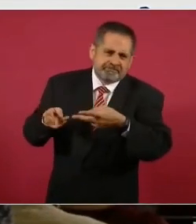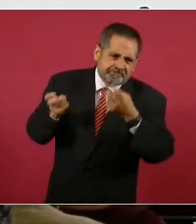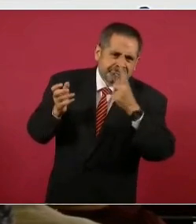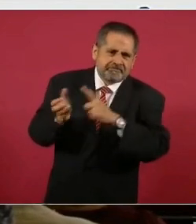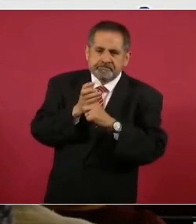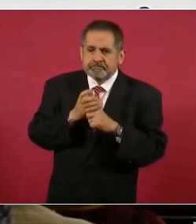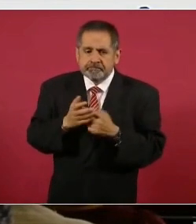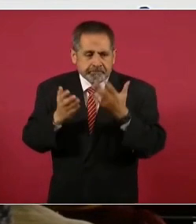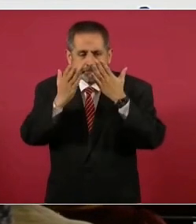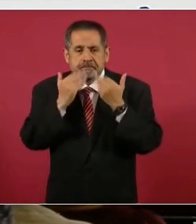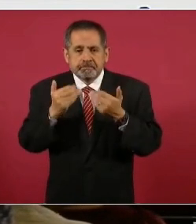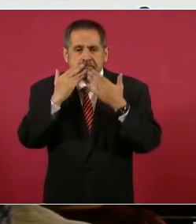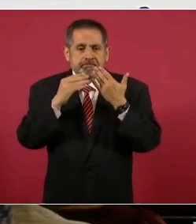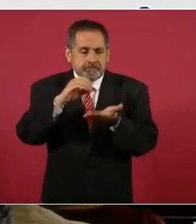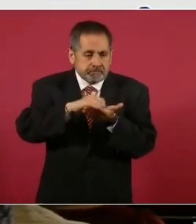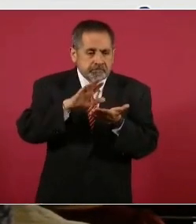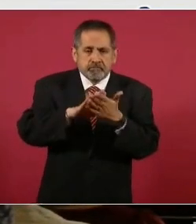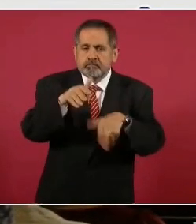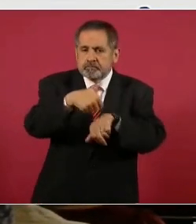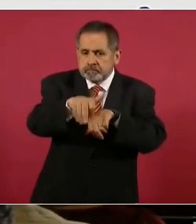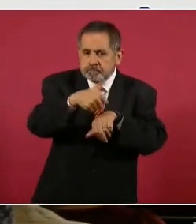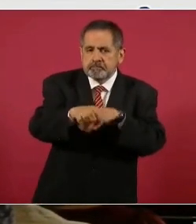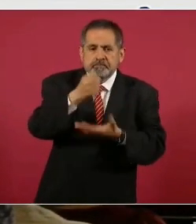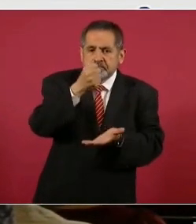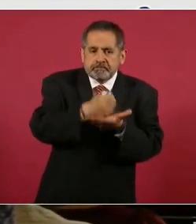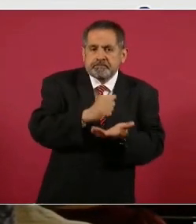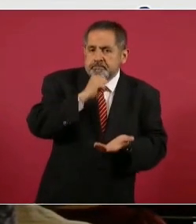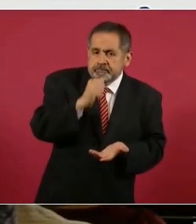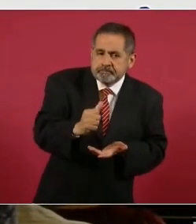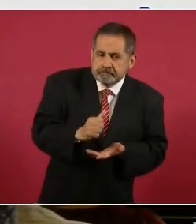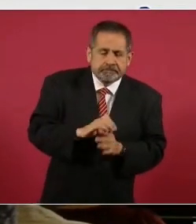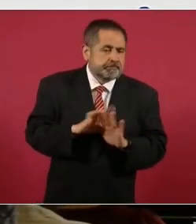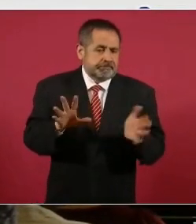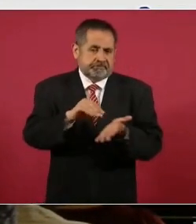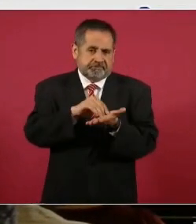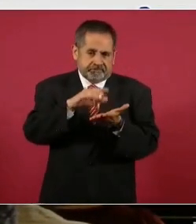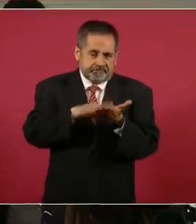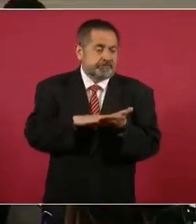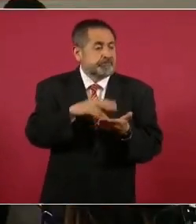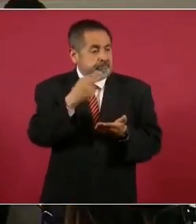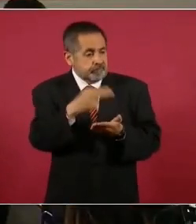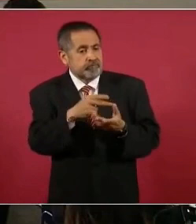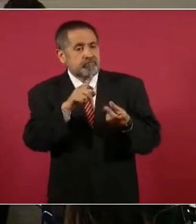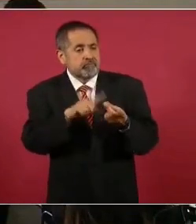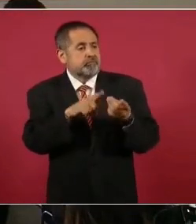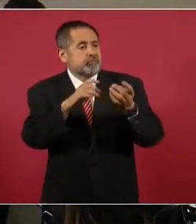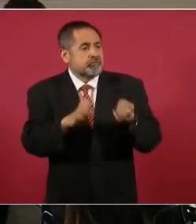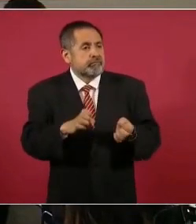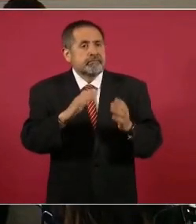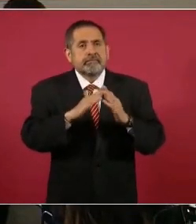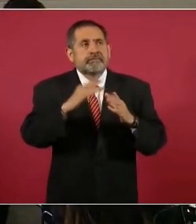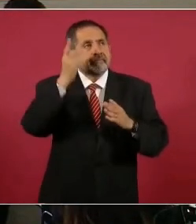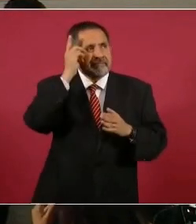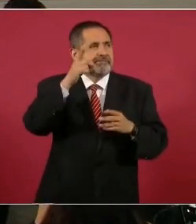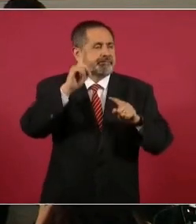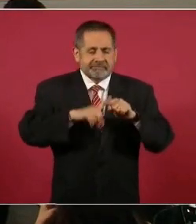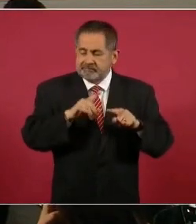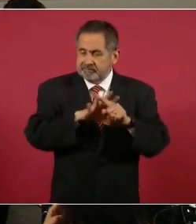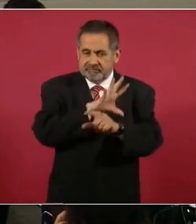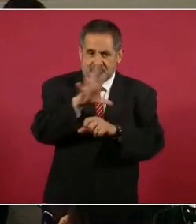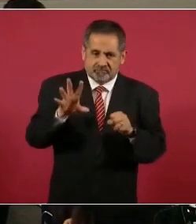no tienen un registro apropiado ahora tienen rostro nombre domicilio del propietario y